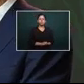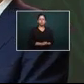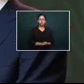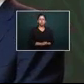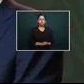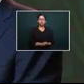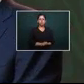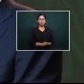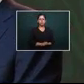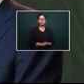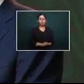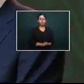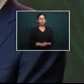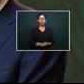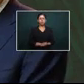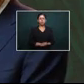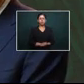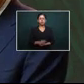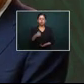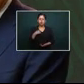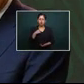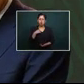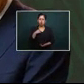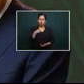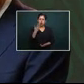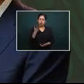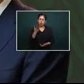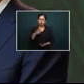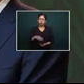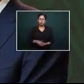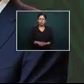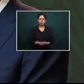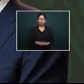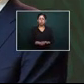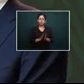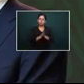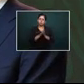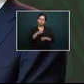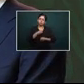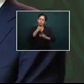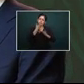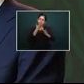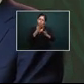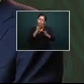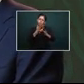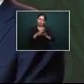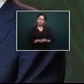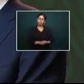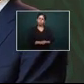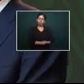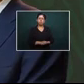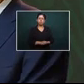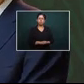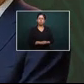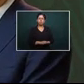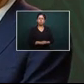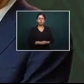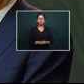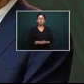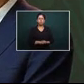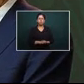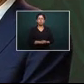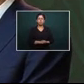esto hasta me gustaría que él lo expusiera, le voy a pedir que él lo haga. Hay